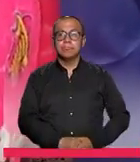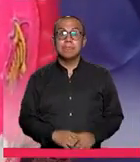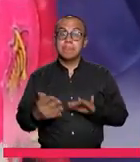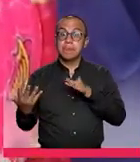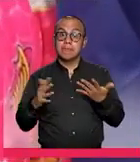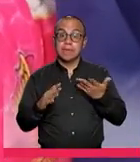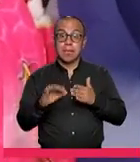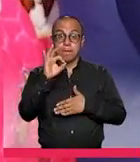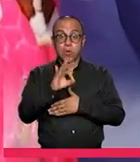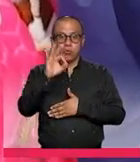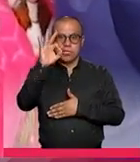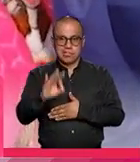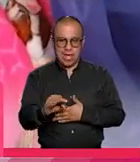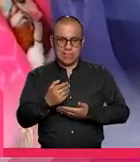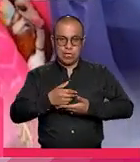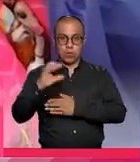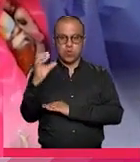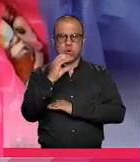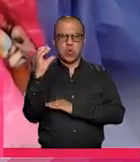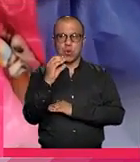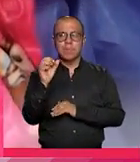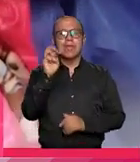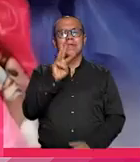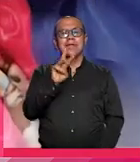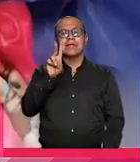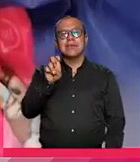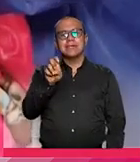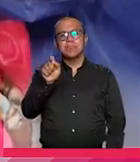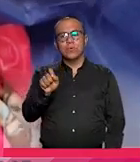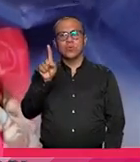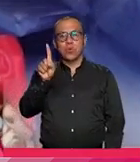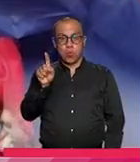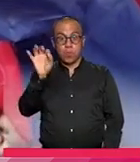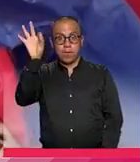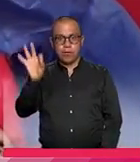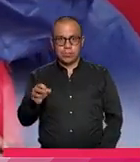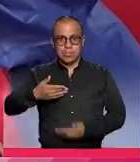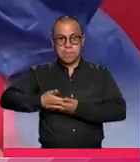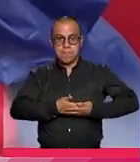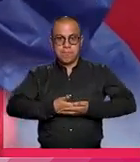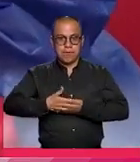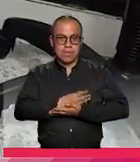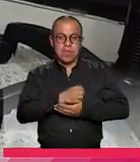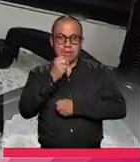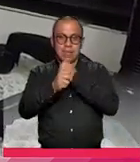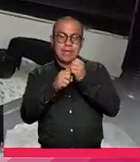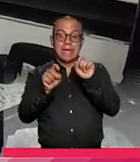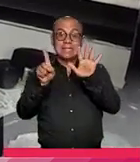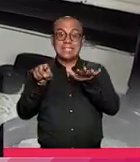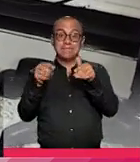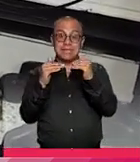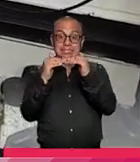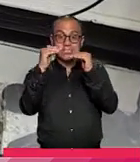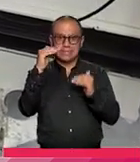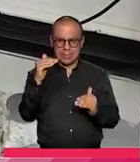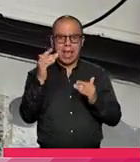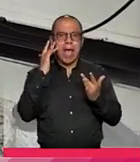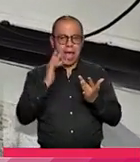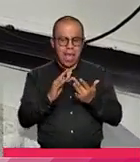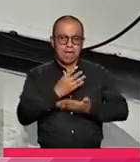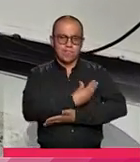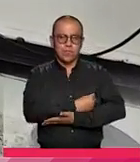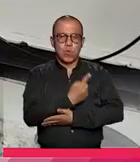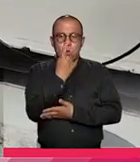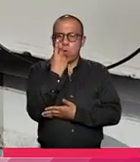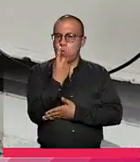Según cifras oficiales, en Colombia solo el 36,1% de los niños menores de 6 meses reciben como